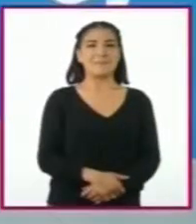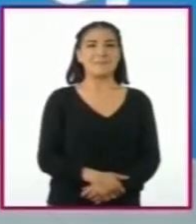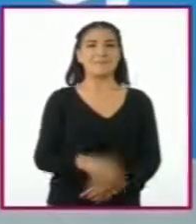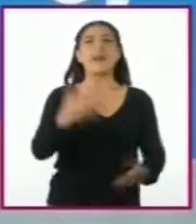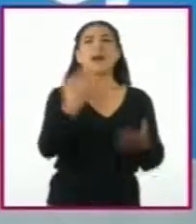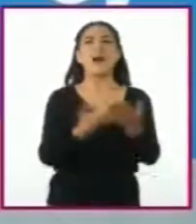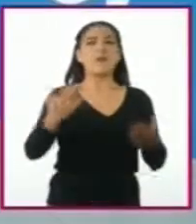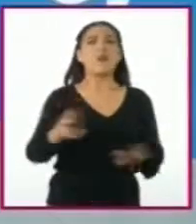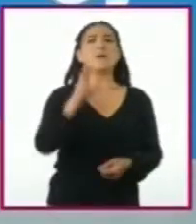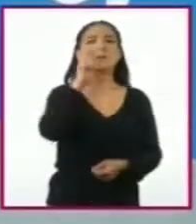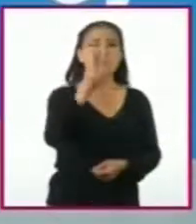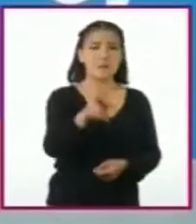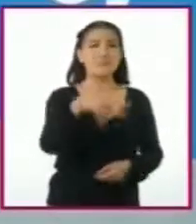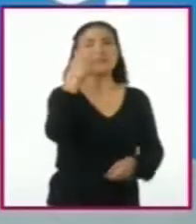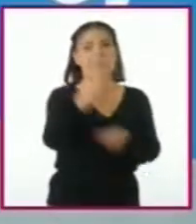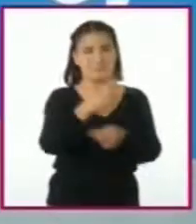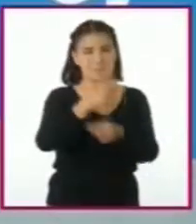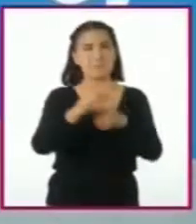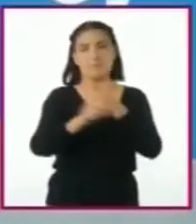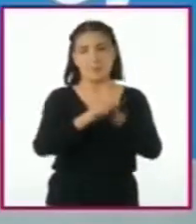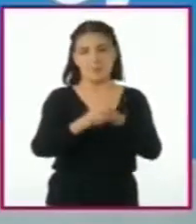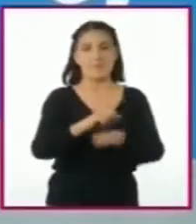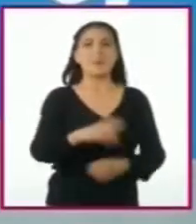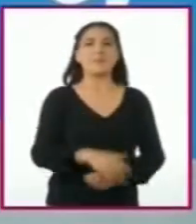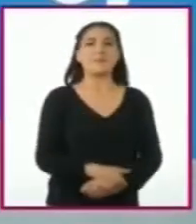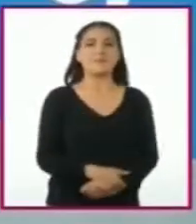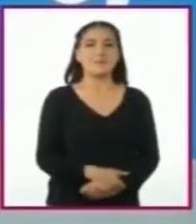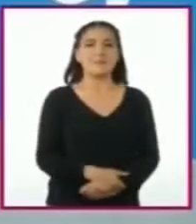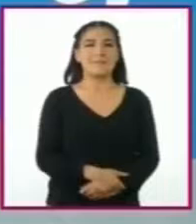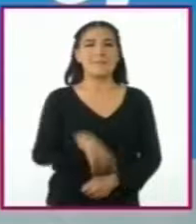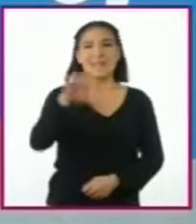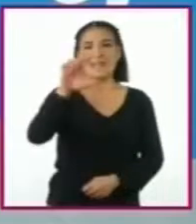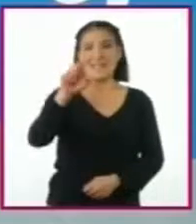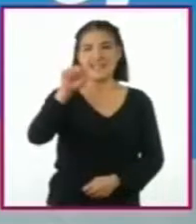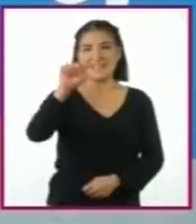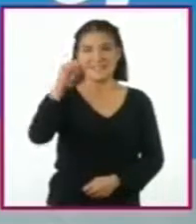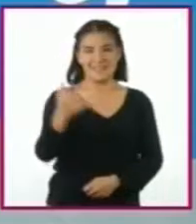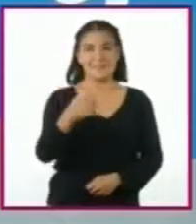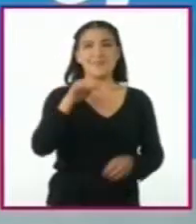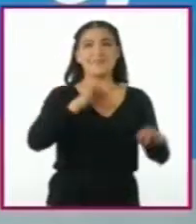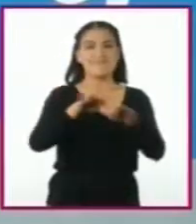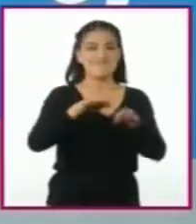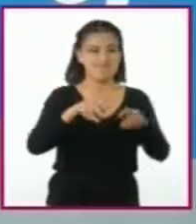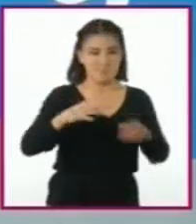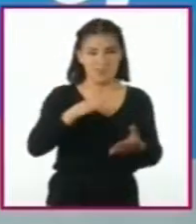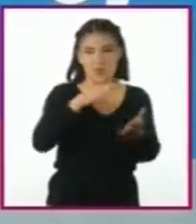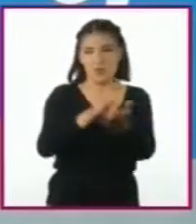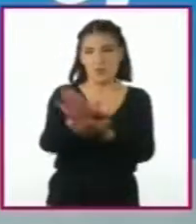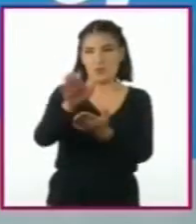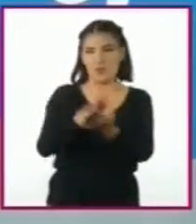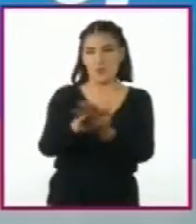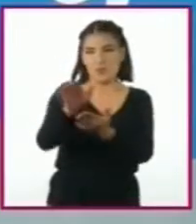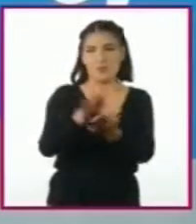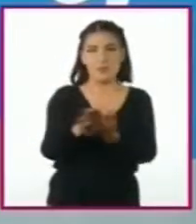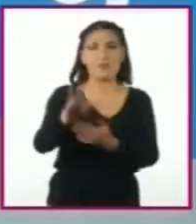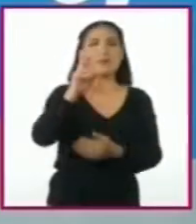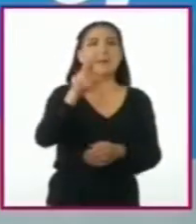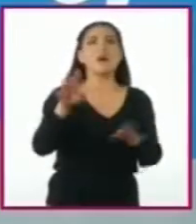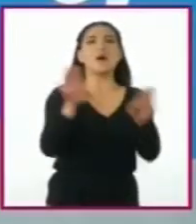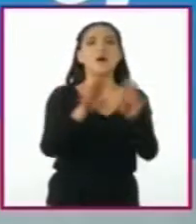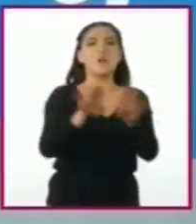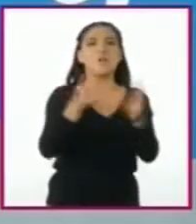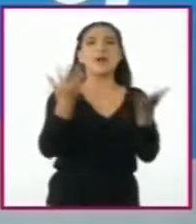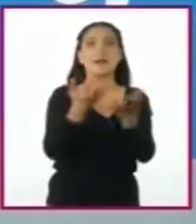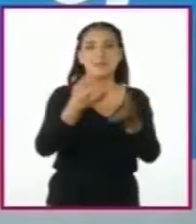Ahora veamos una segunda situación. Leti trabaja con un impresor y se encarga de acomodar la materia prima y